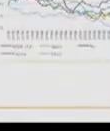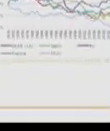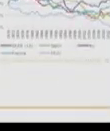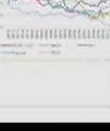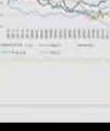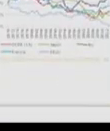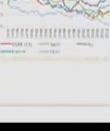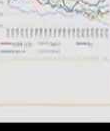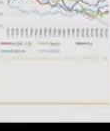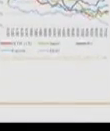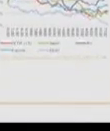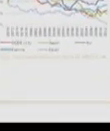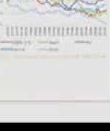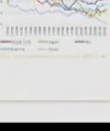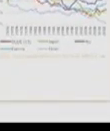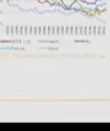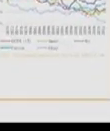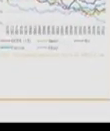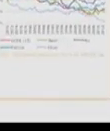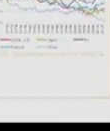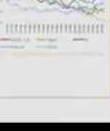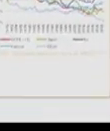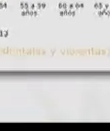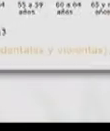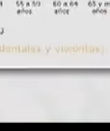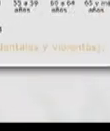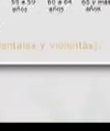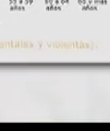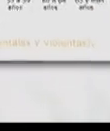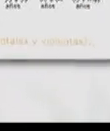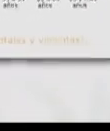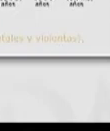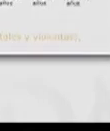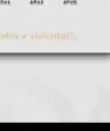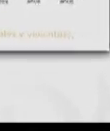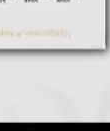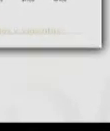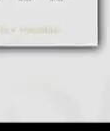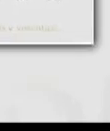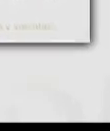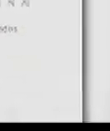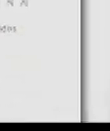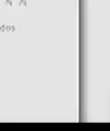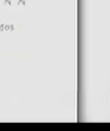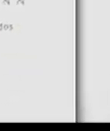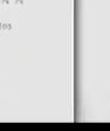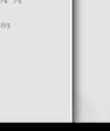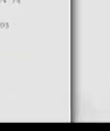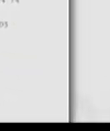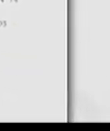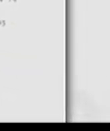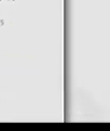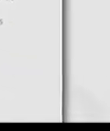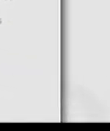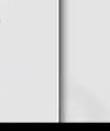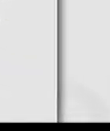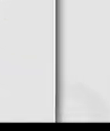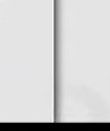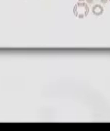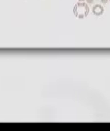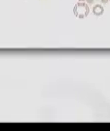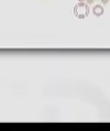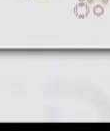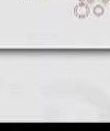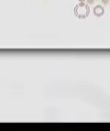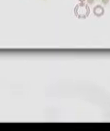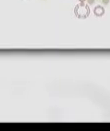Desarrollo 2019-2024, que formula visiones pertinentes para el desarrollo del país en el próximo sexenio. Estos